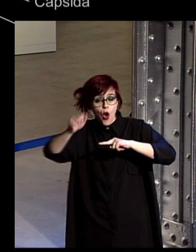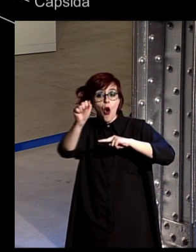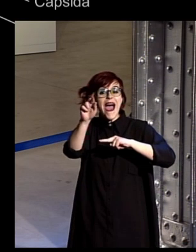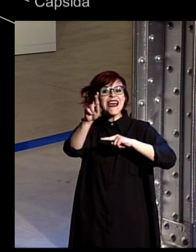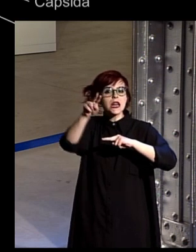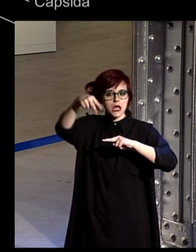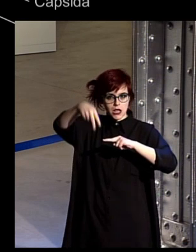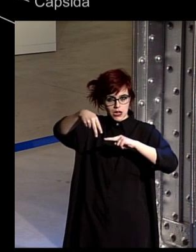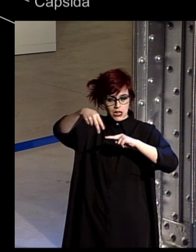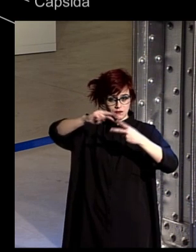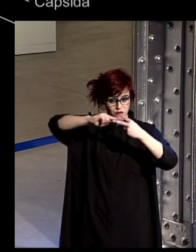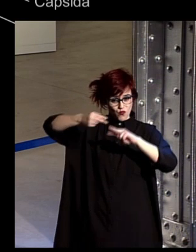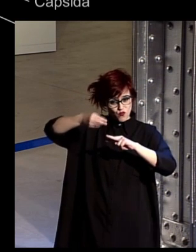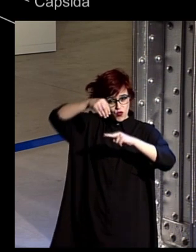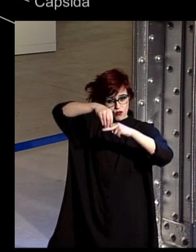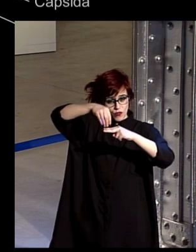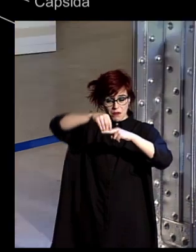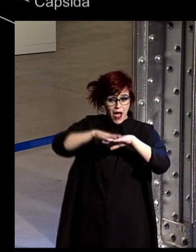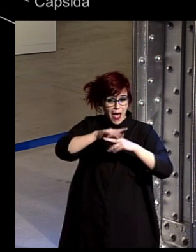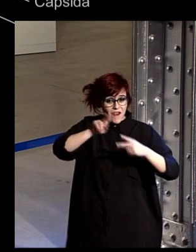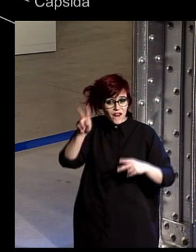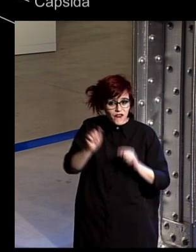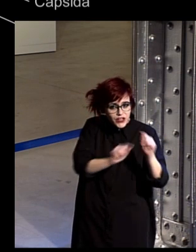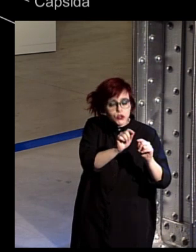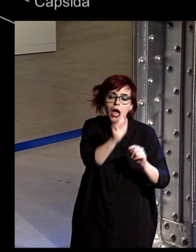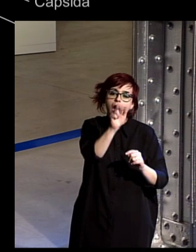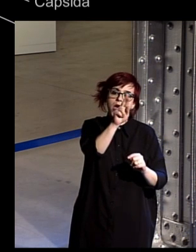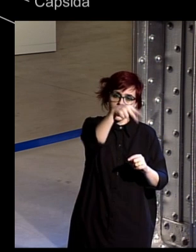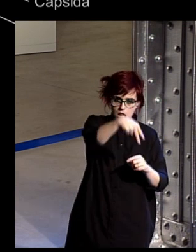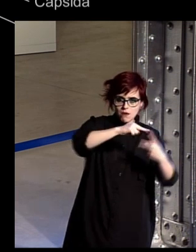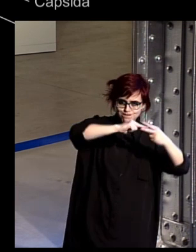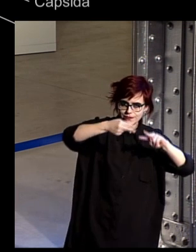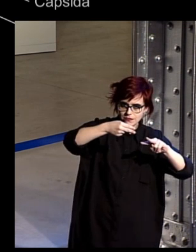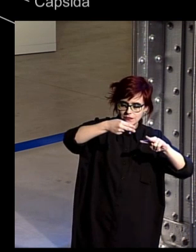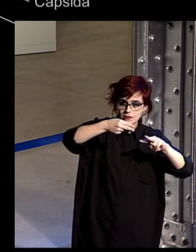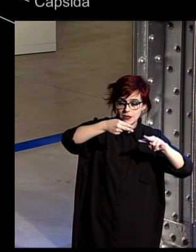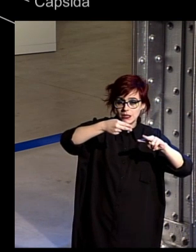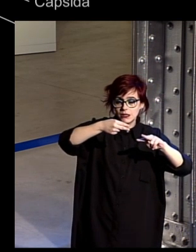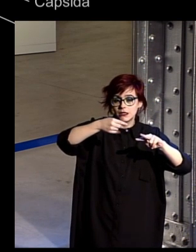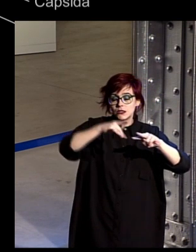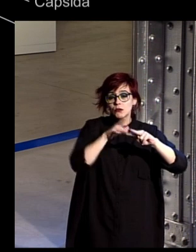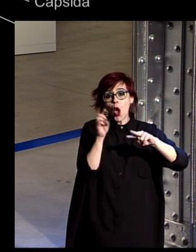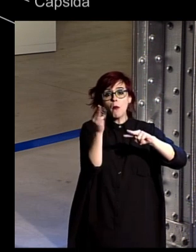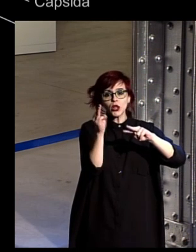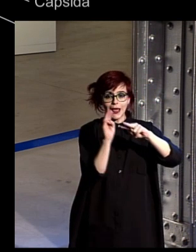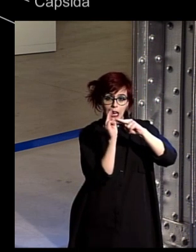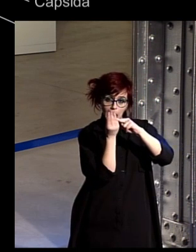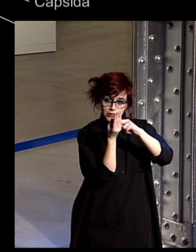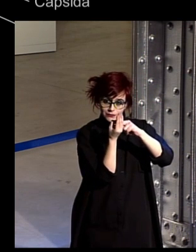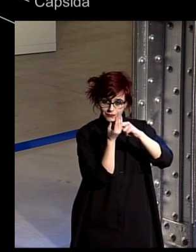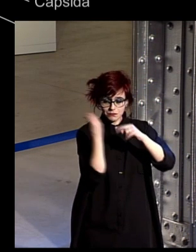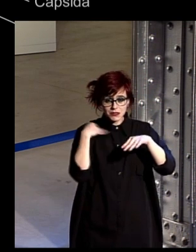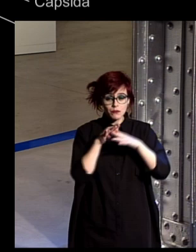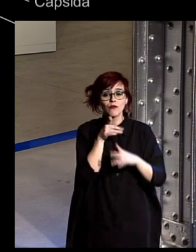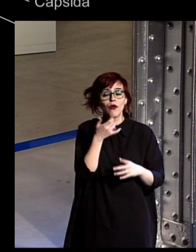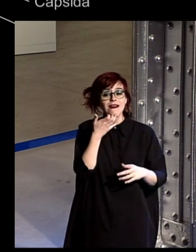ácido ribonucleico. De hecho, la mayor parte de los virus tienen ARN como información genética. Una cápsida de proteínas que lo protege. Aquí os pongo